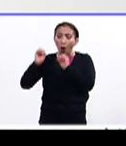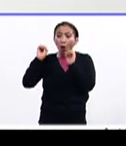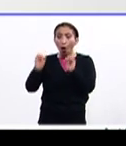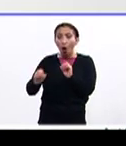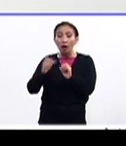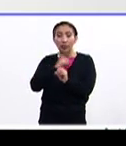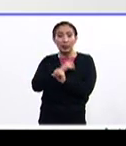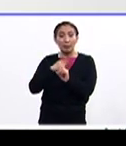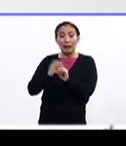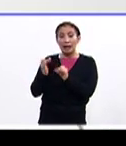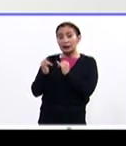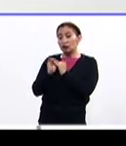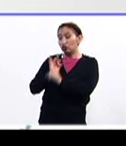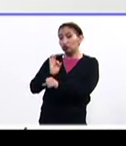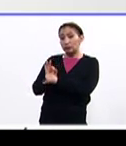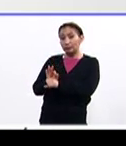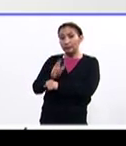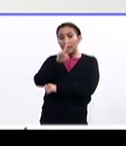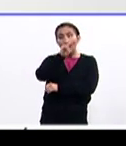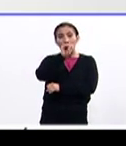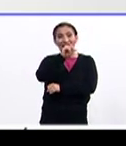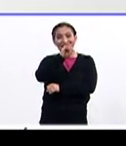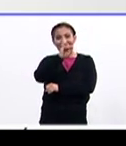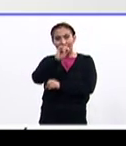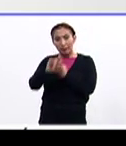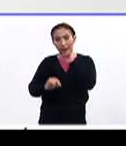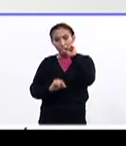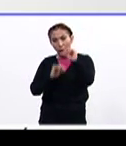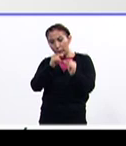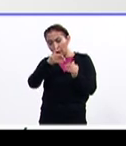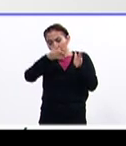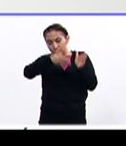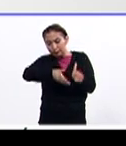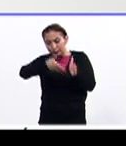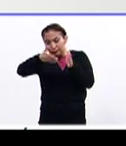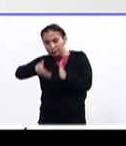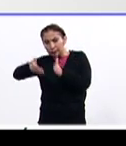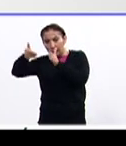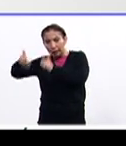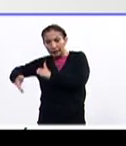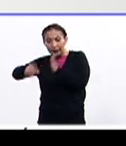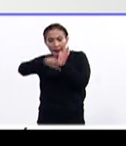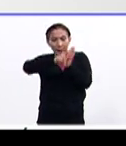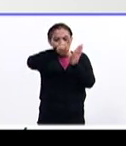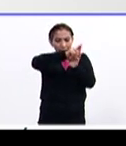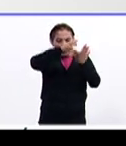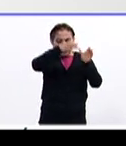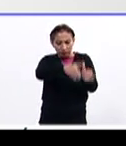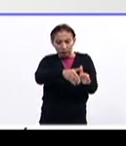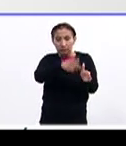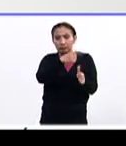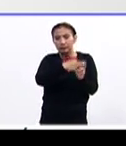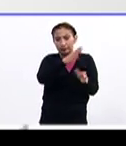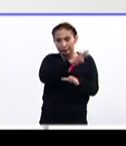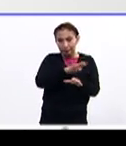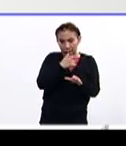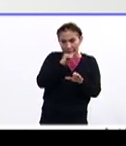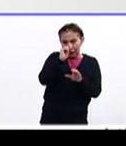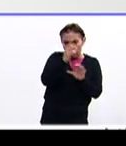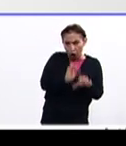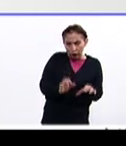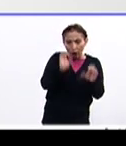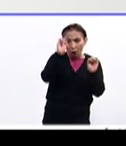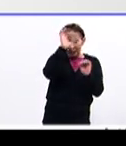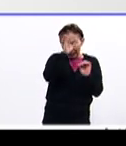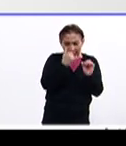institución. Entonces la patente va caminando en departamentos diferentes, pasa del ámbito